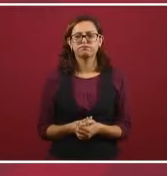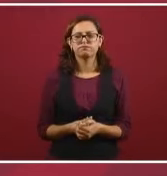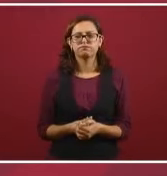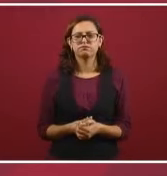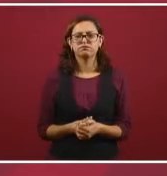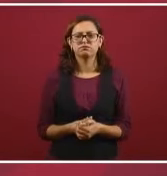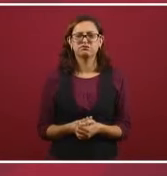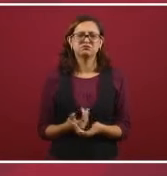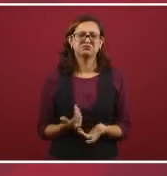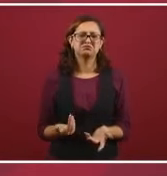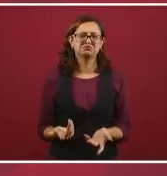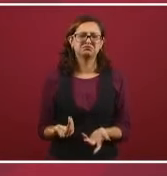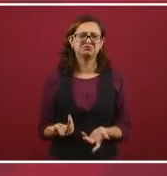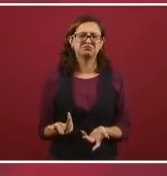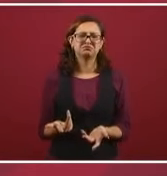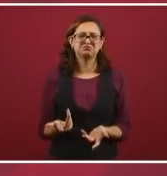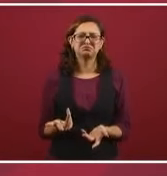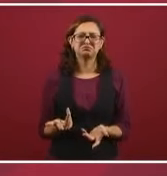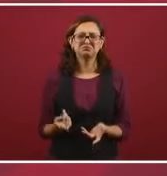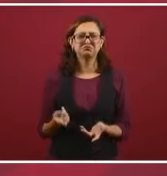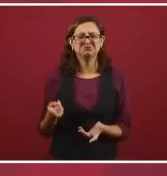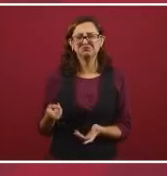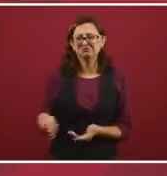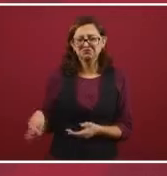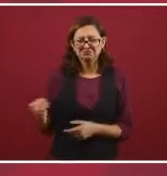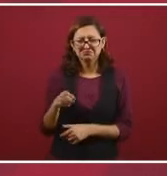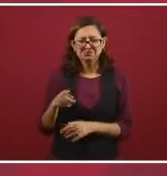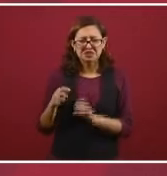menos estructural, que ya está